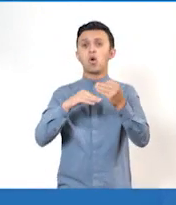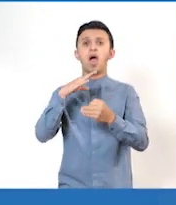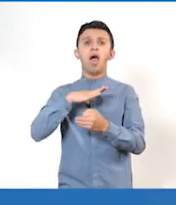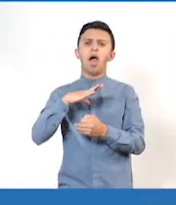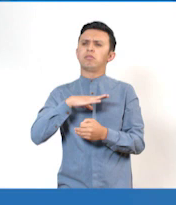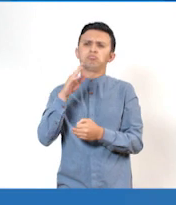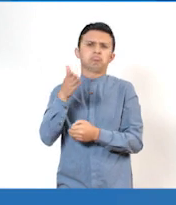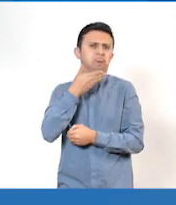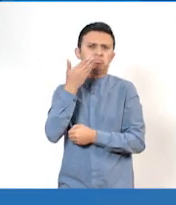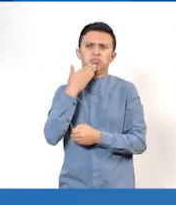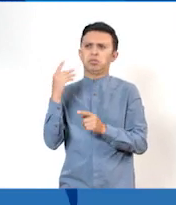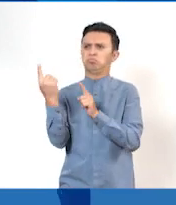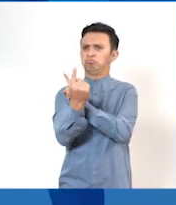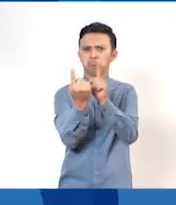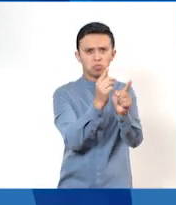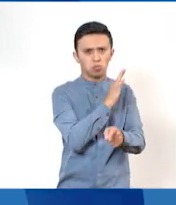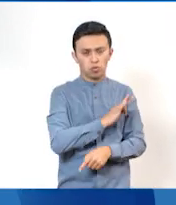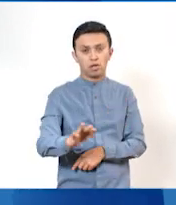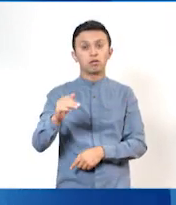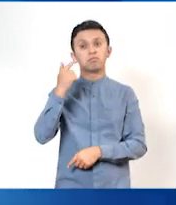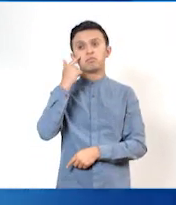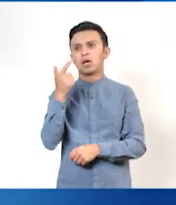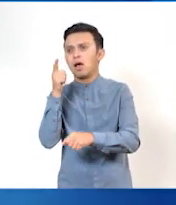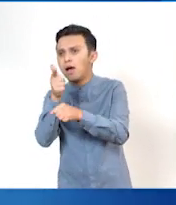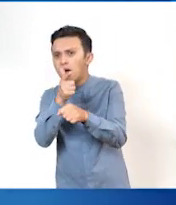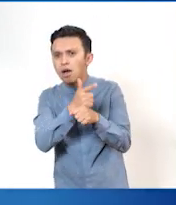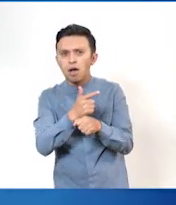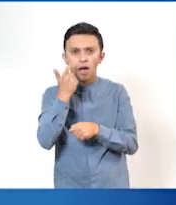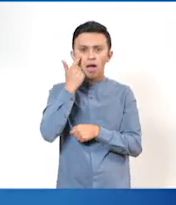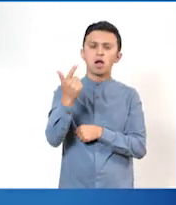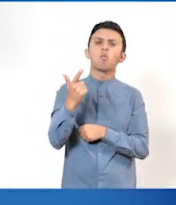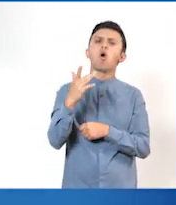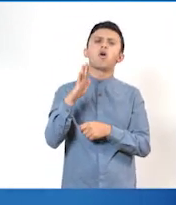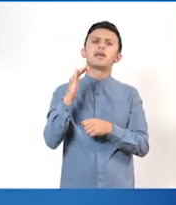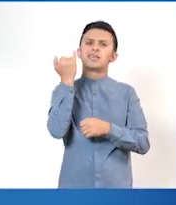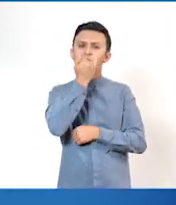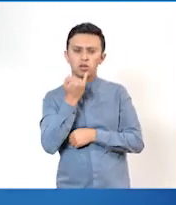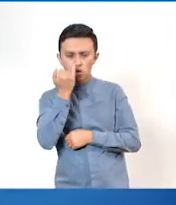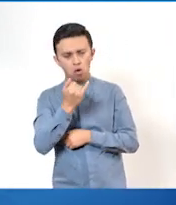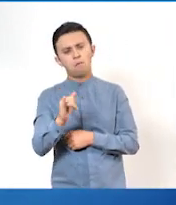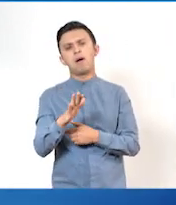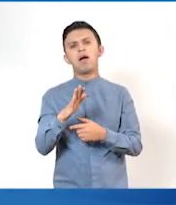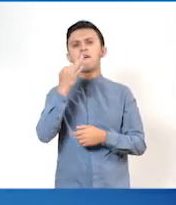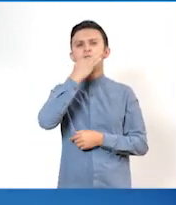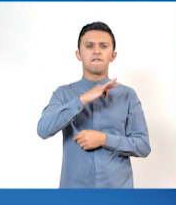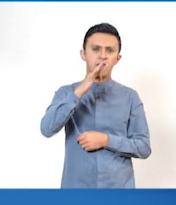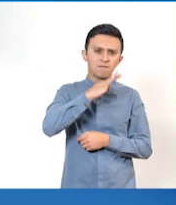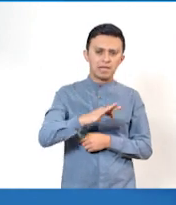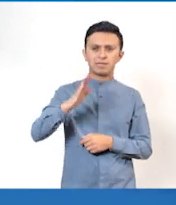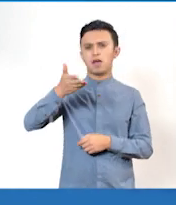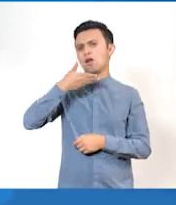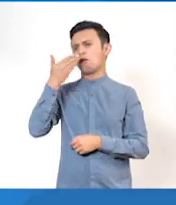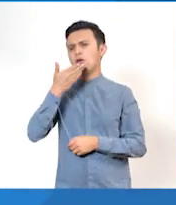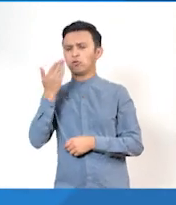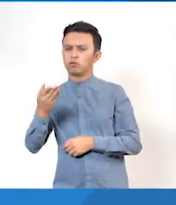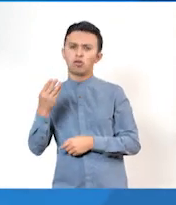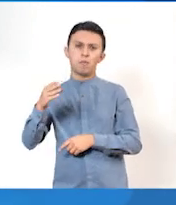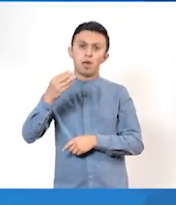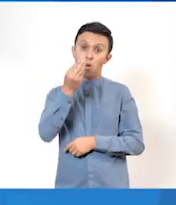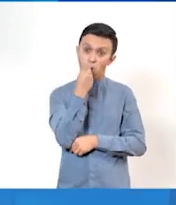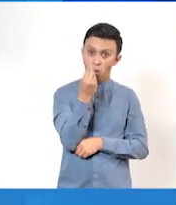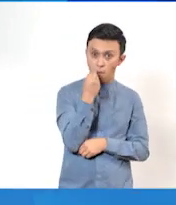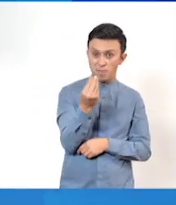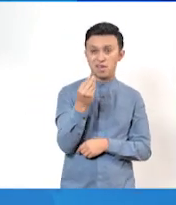están presentes en nuestra vida cotidiana. Lo vemos en el lenguaje, en las fiestas, en las tradiciones, en la comida, en